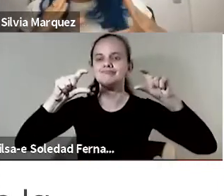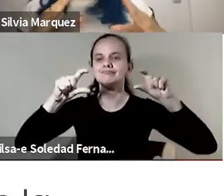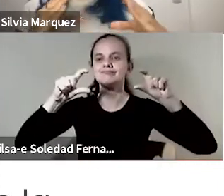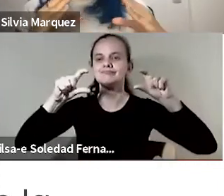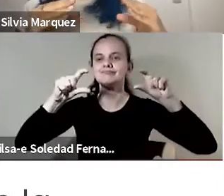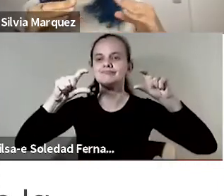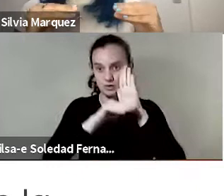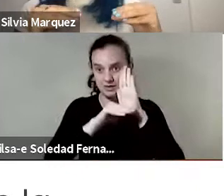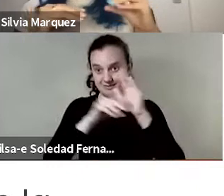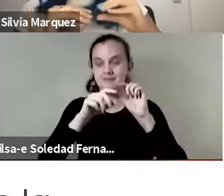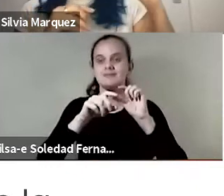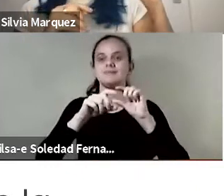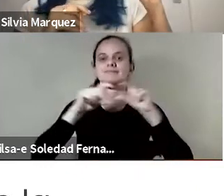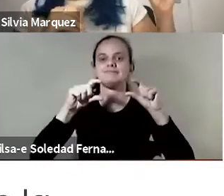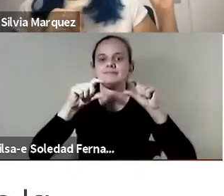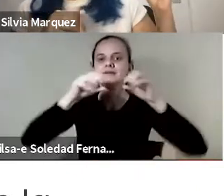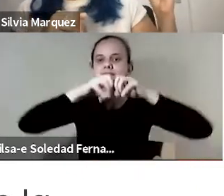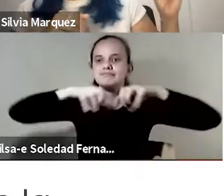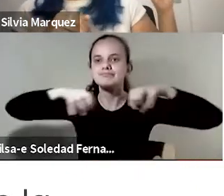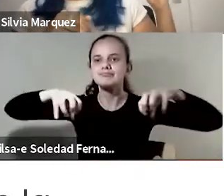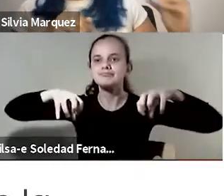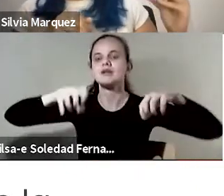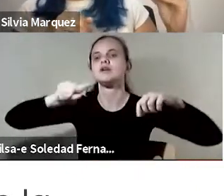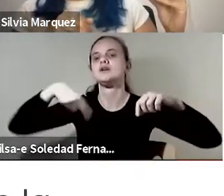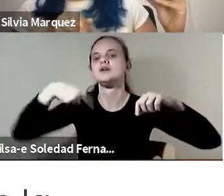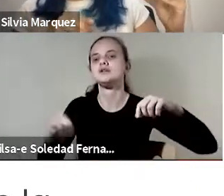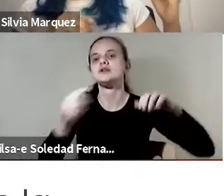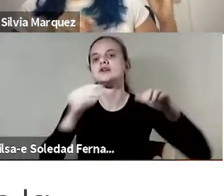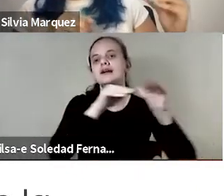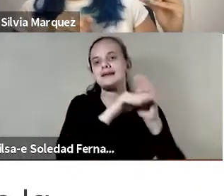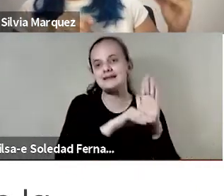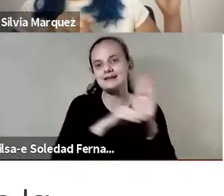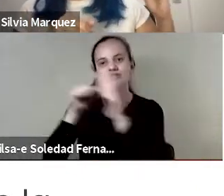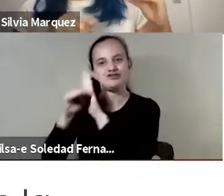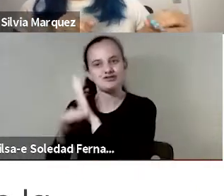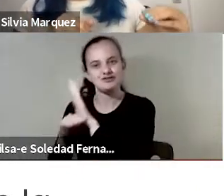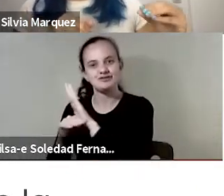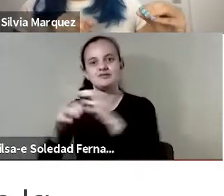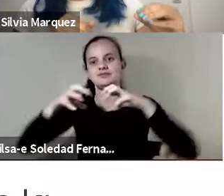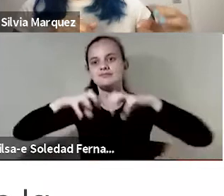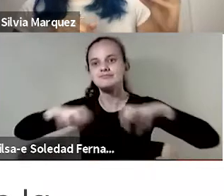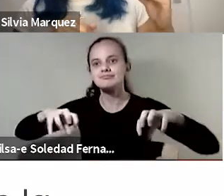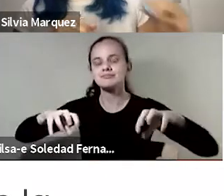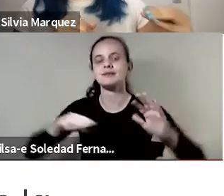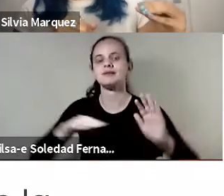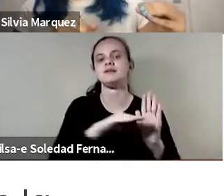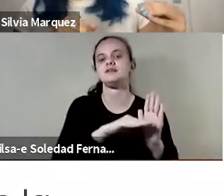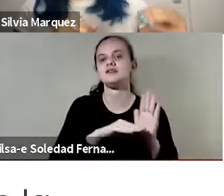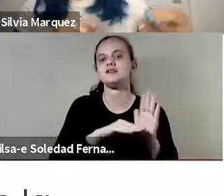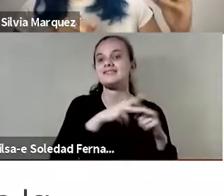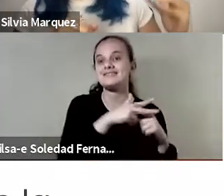en este organigrama, donde el principio contiene las pautas contienen los criterios, y los